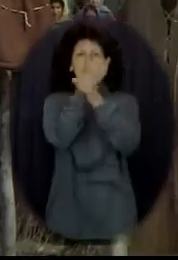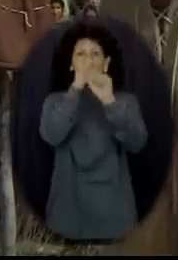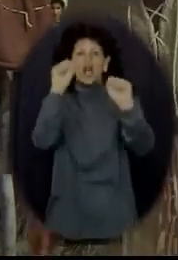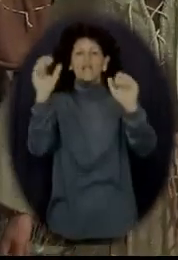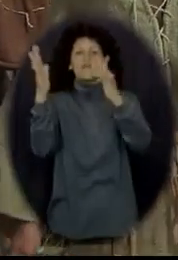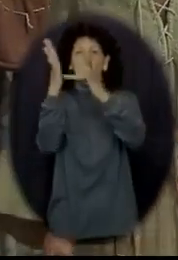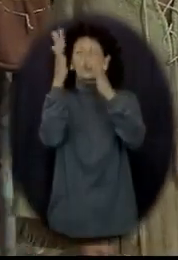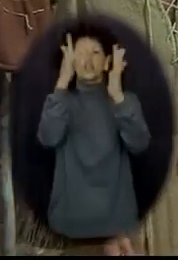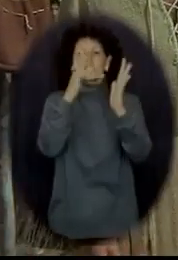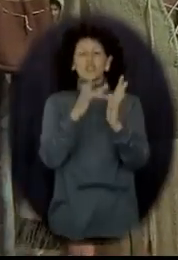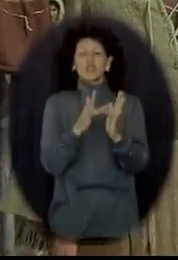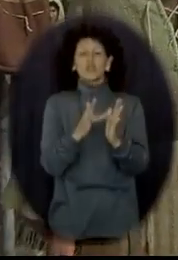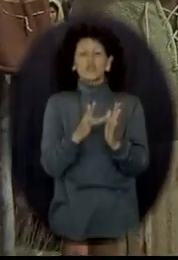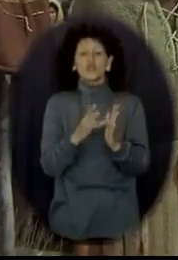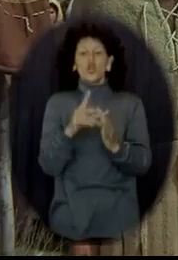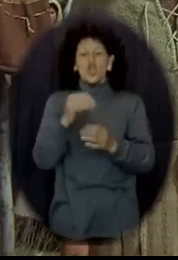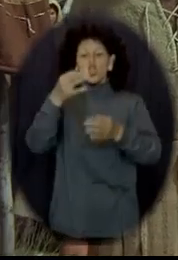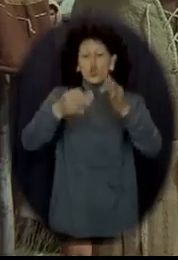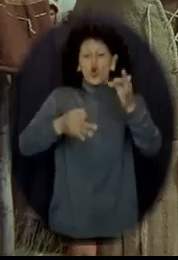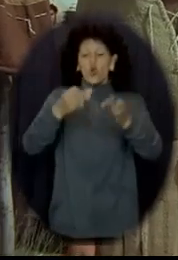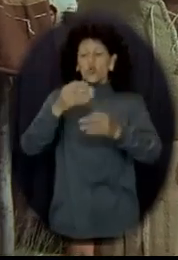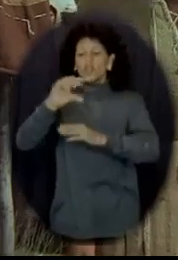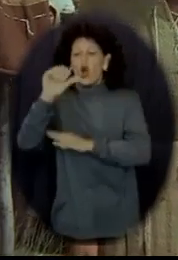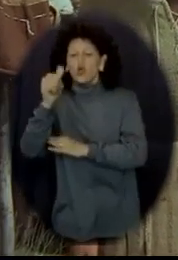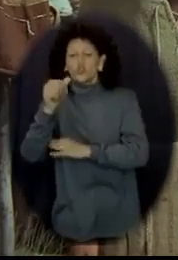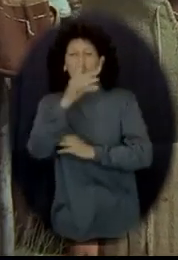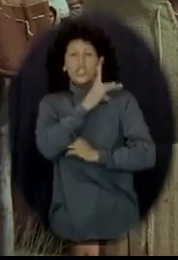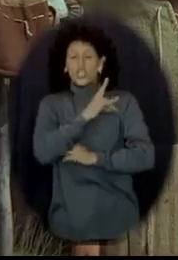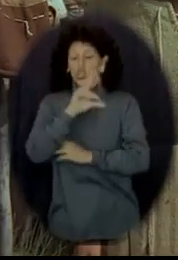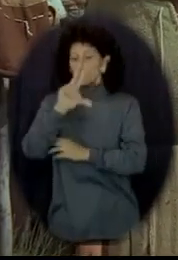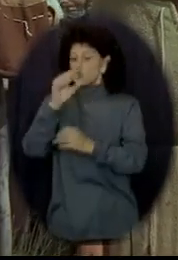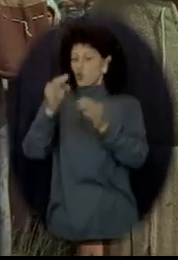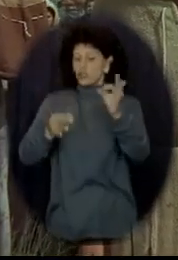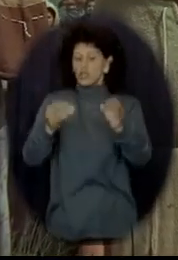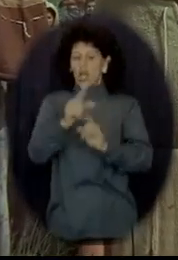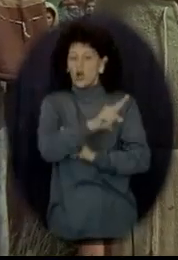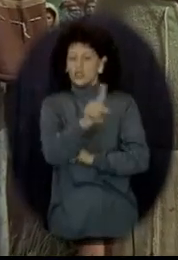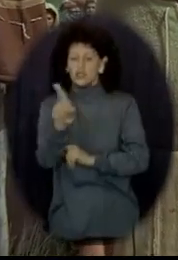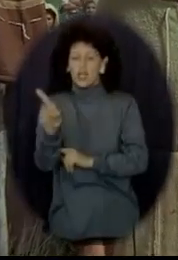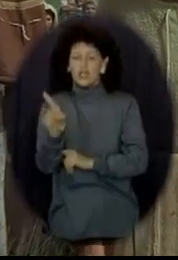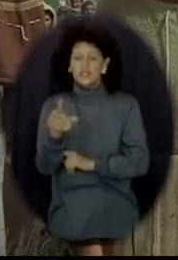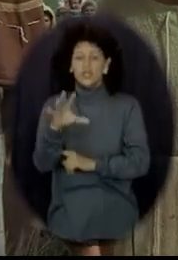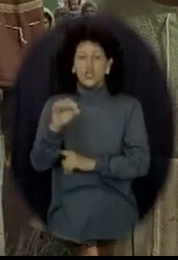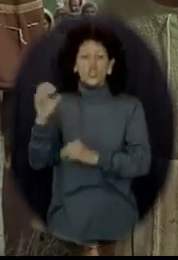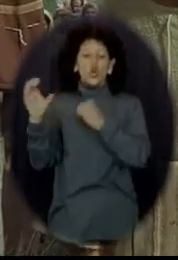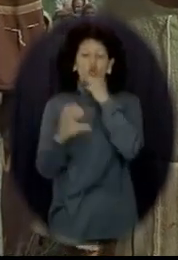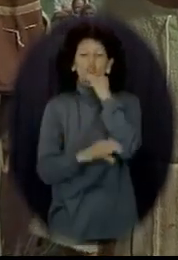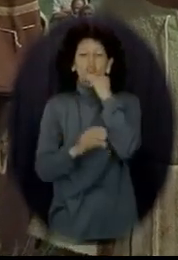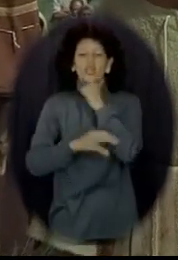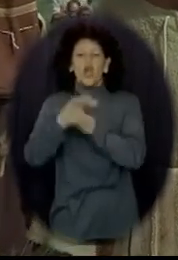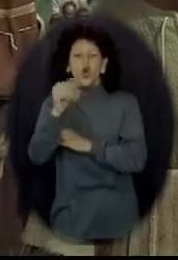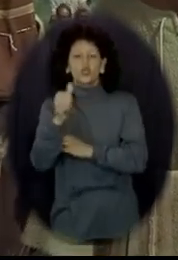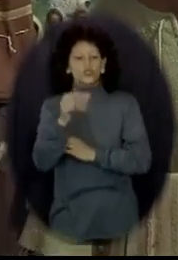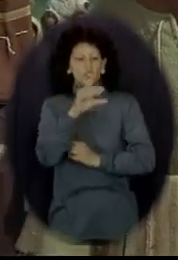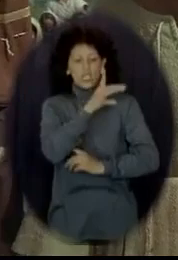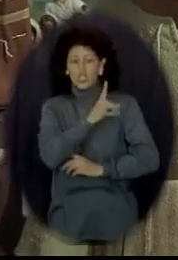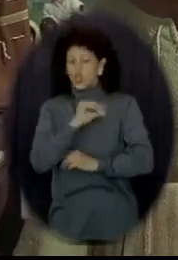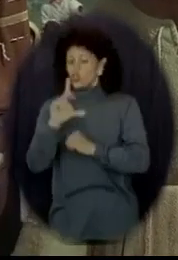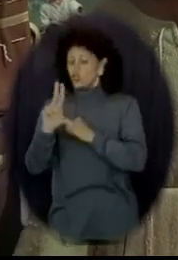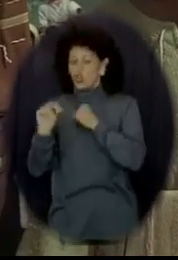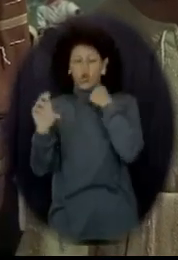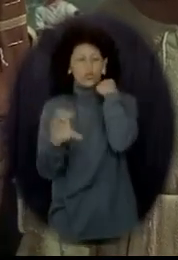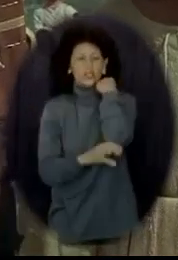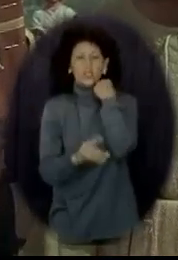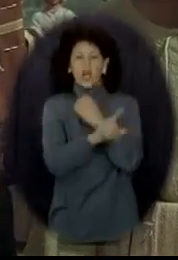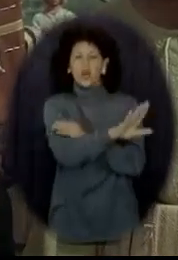¡Sálvanos, Jesús! No juzguen a otros y Dios no los juzgará. No condenen y Dios no